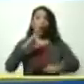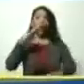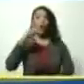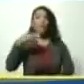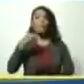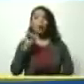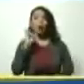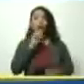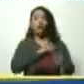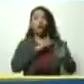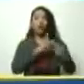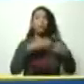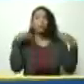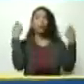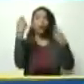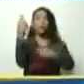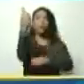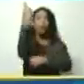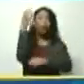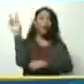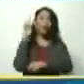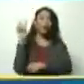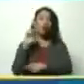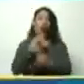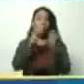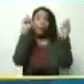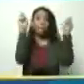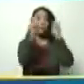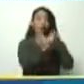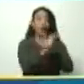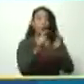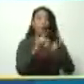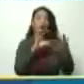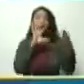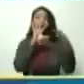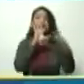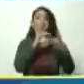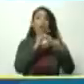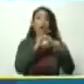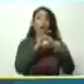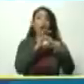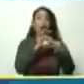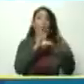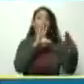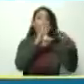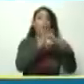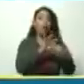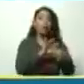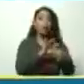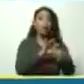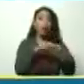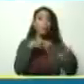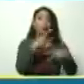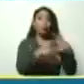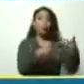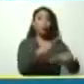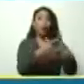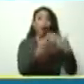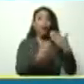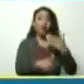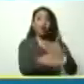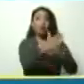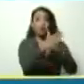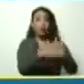voluntad popular primero Venezuela cambiemos alianza alianza progresista avanzada